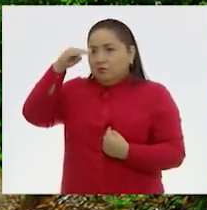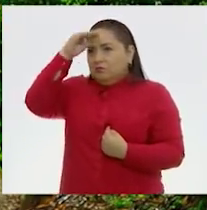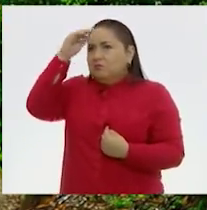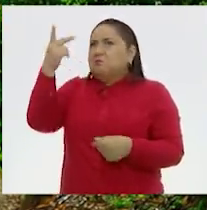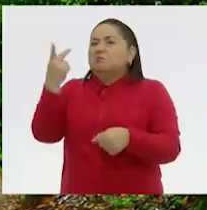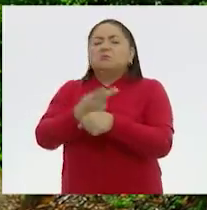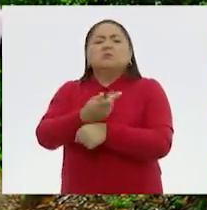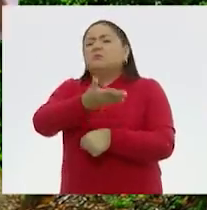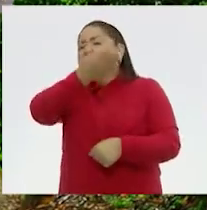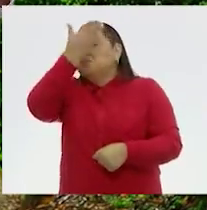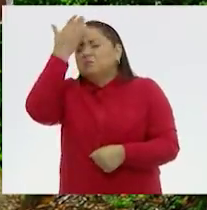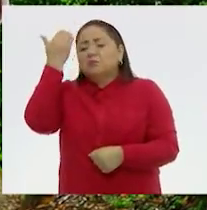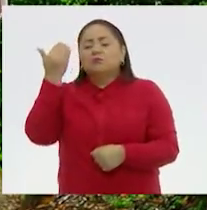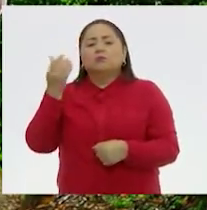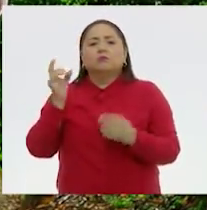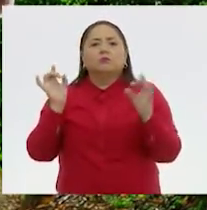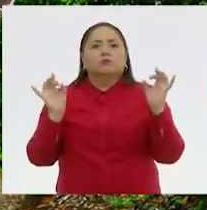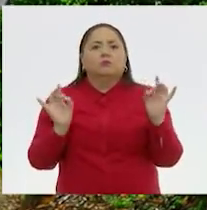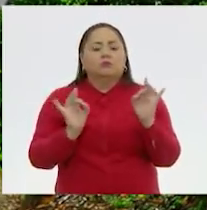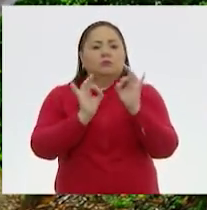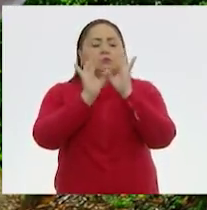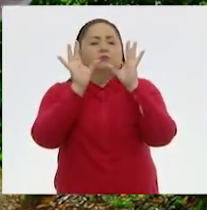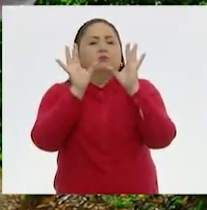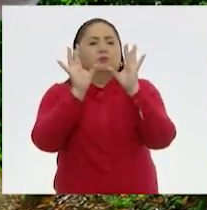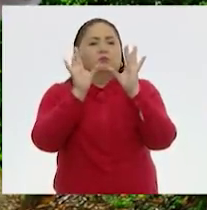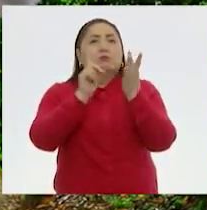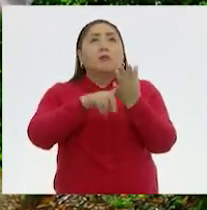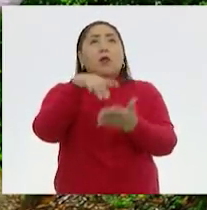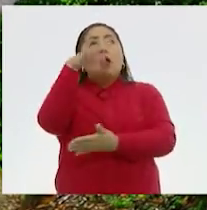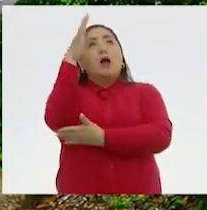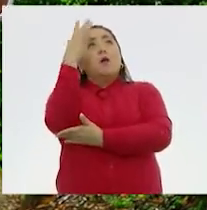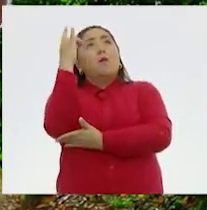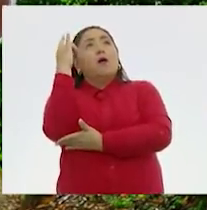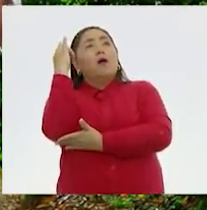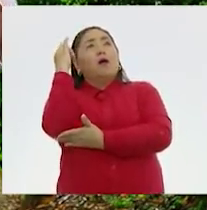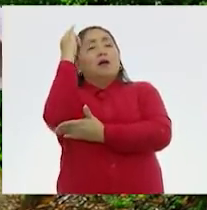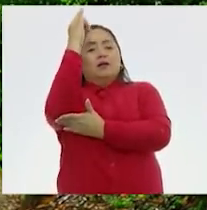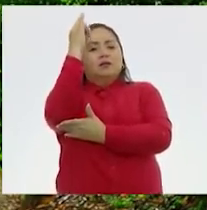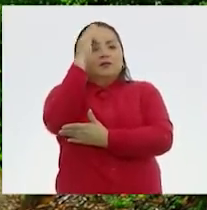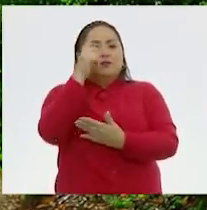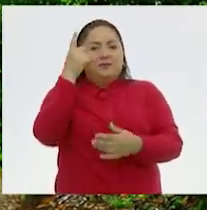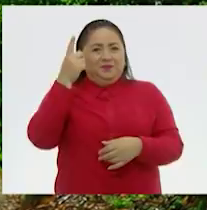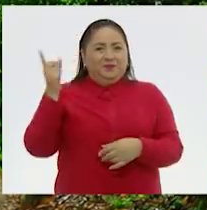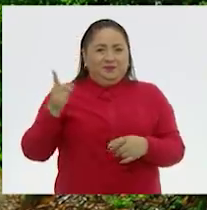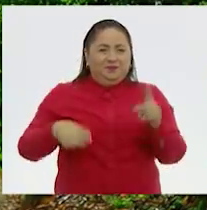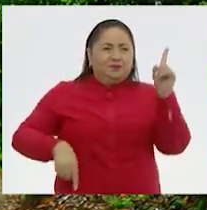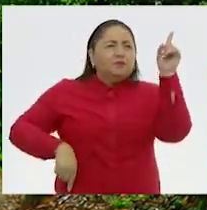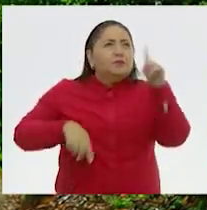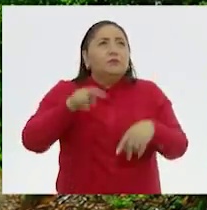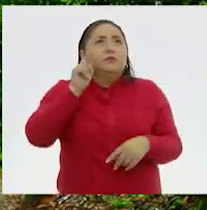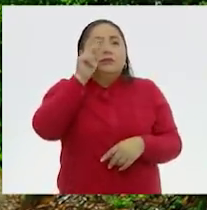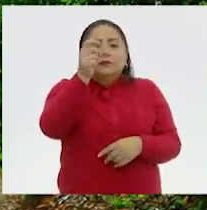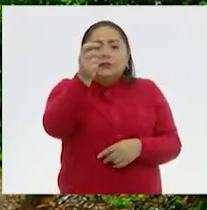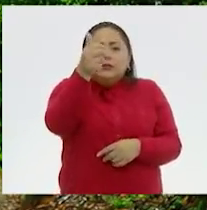pasando. De repente, de lo más alto de los árboles, cayó el balón que él mismo había pateado y por poco le pega.